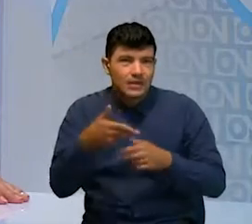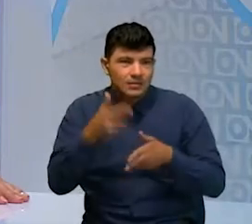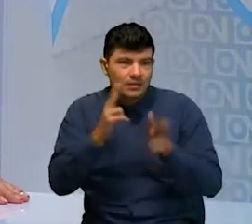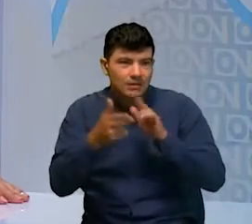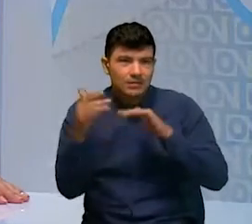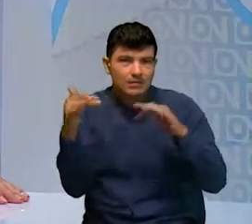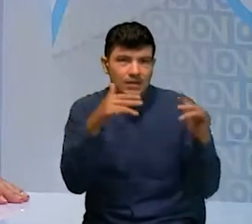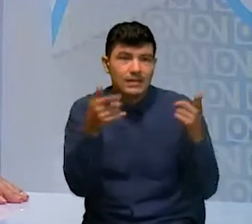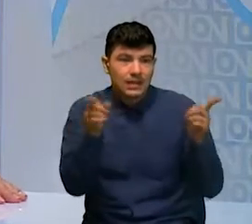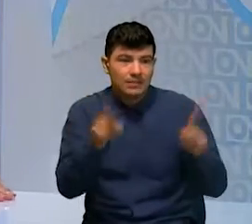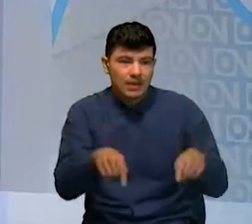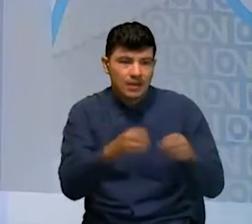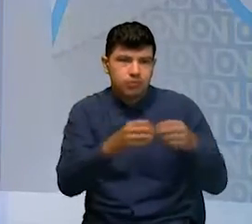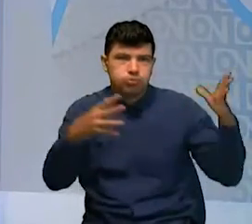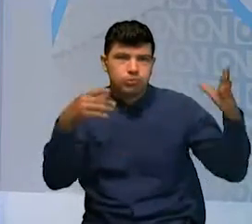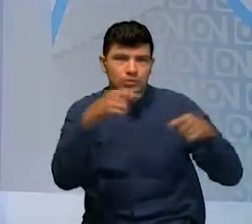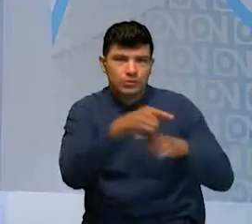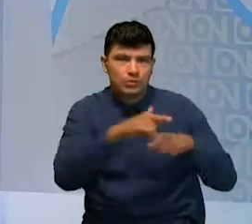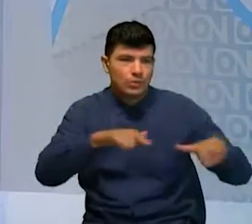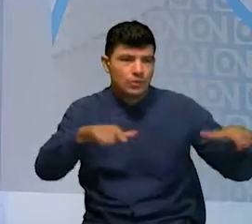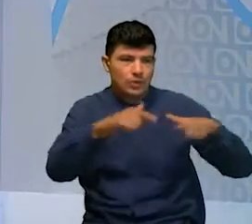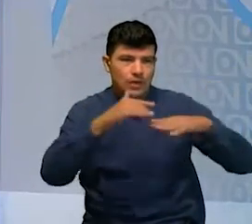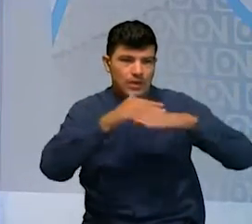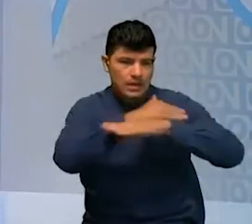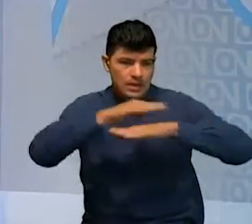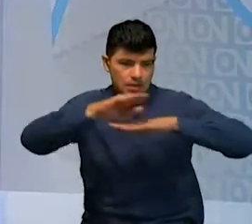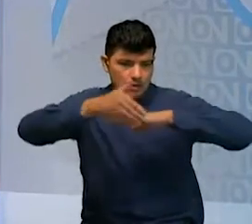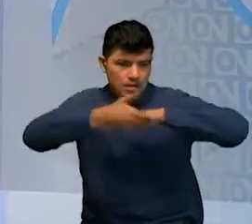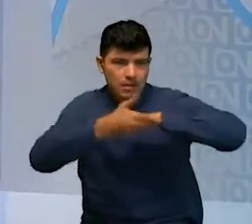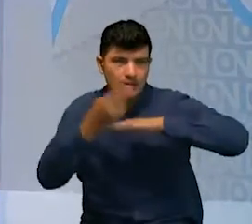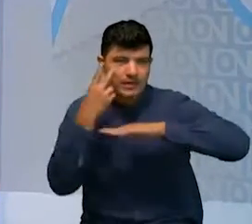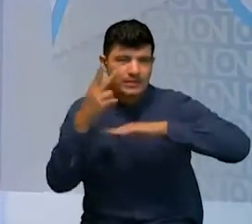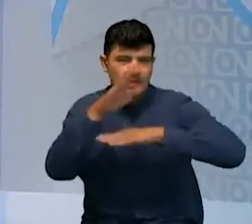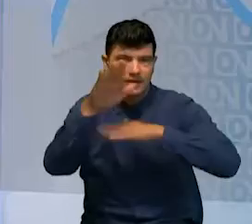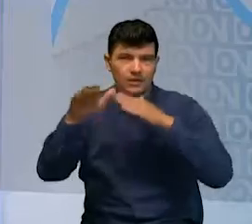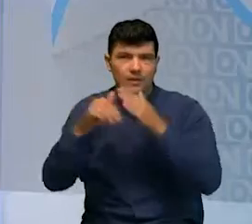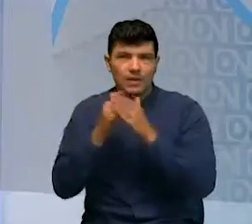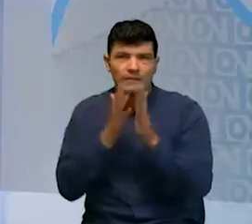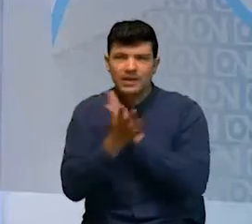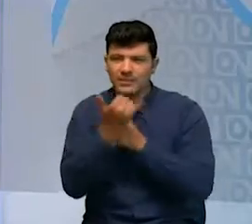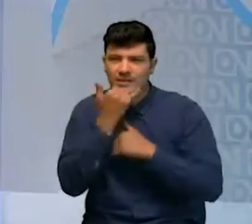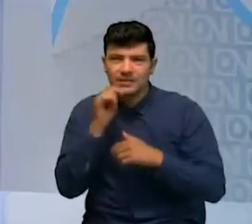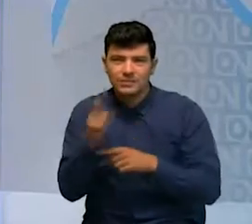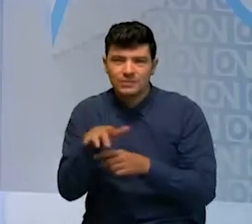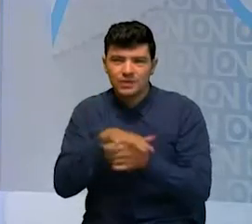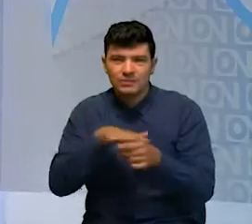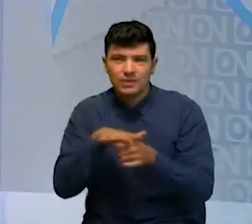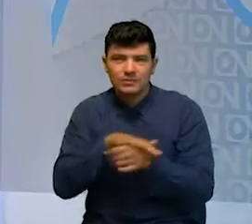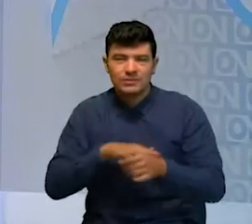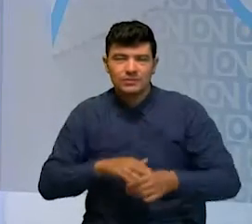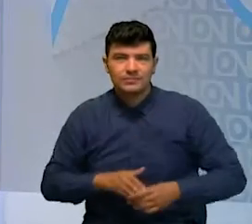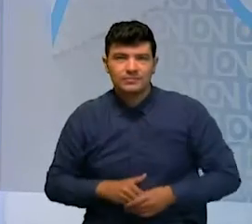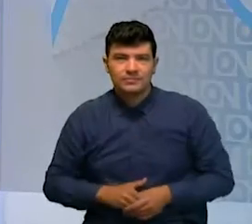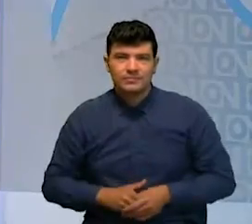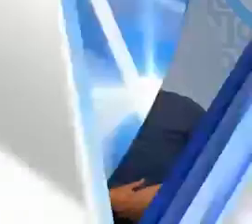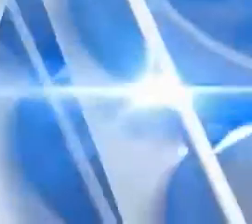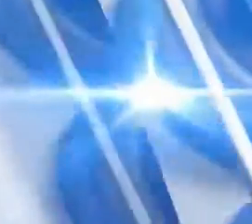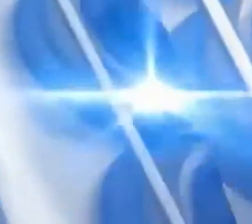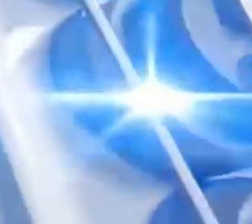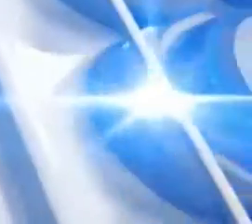una carga explosiva. A esta hora Raúl Garzón nos entrega detalles de lo que se conoce sobre esas recientes alteraciones de orden público. Adelante,